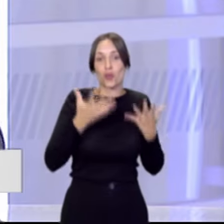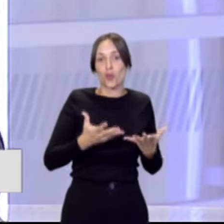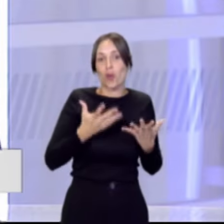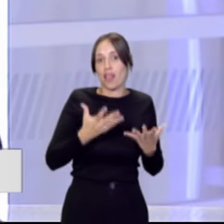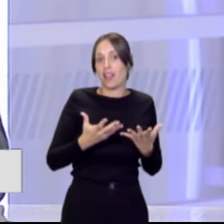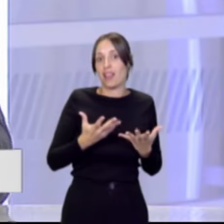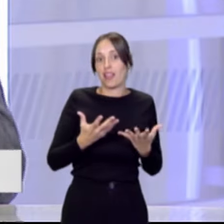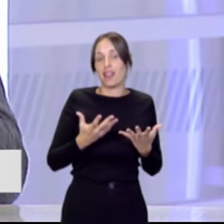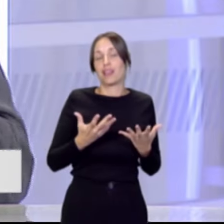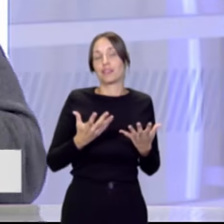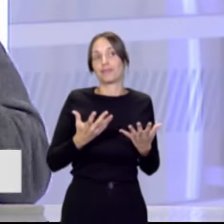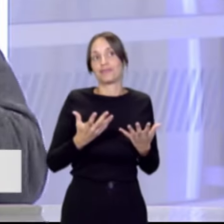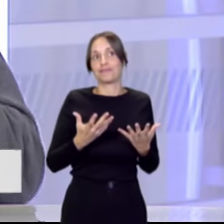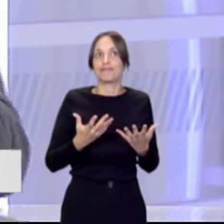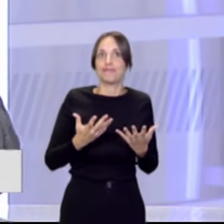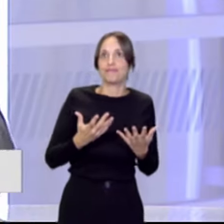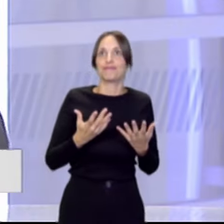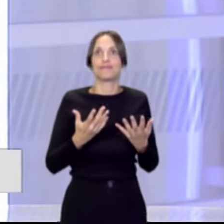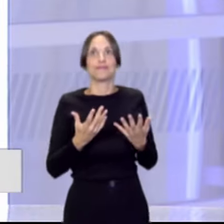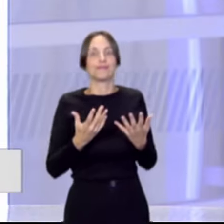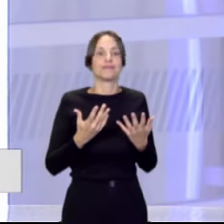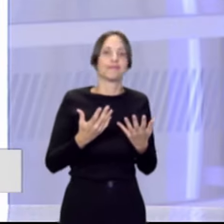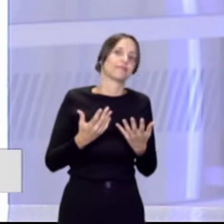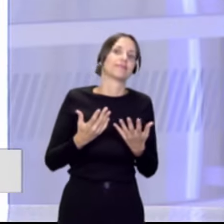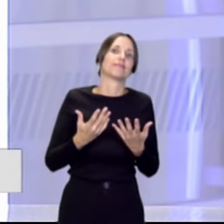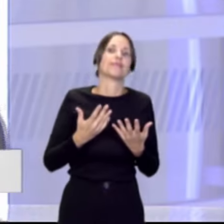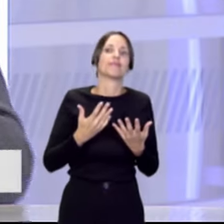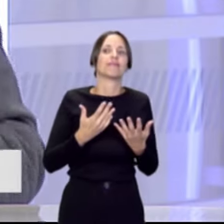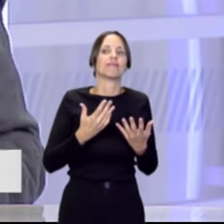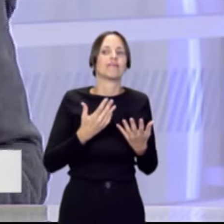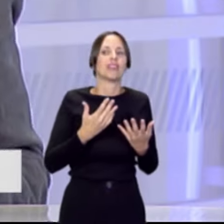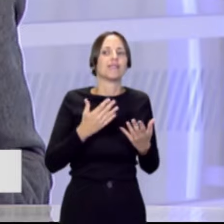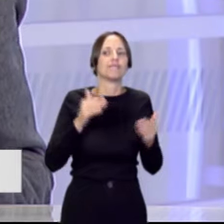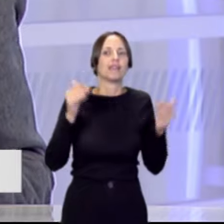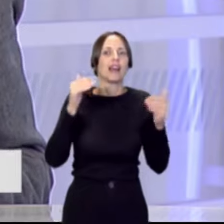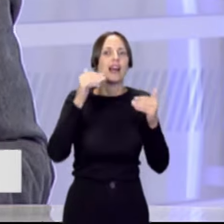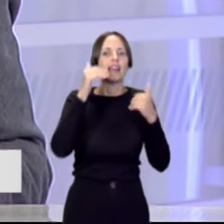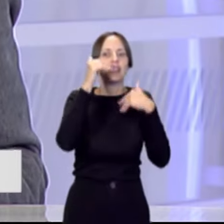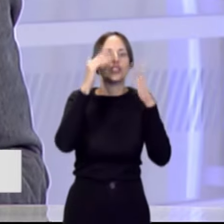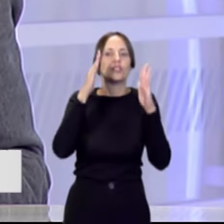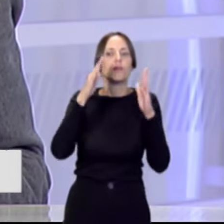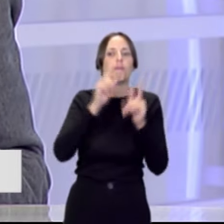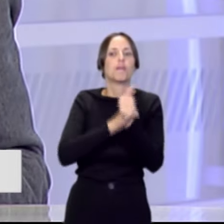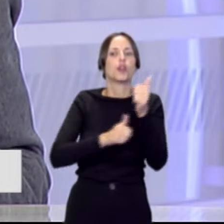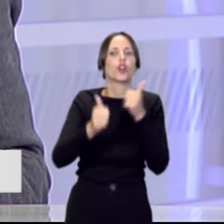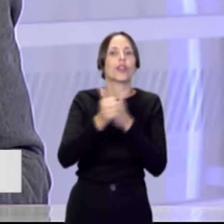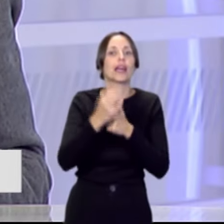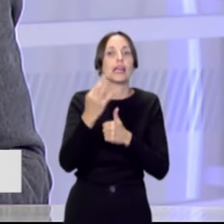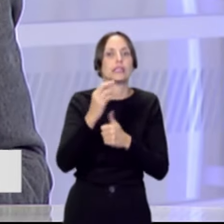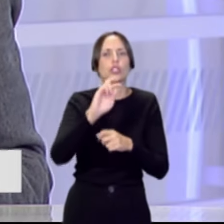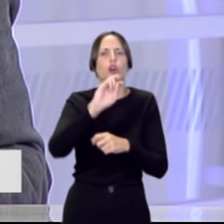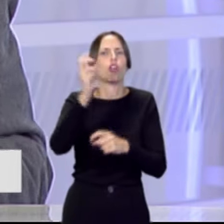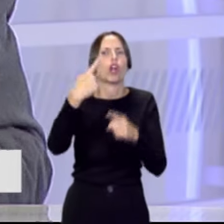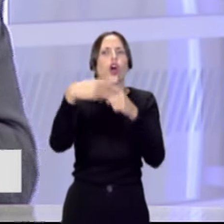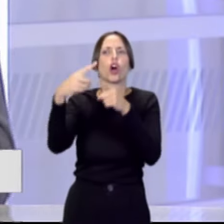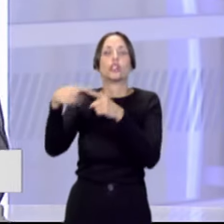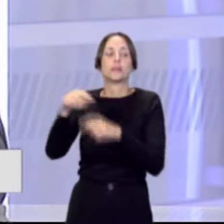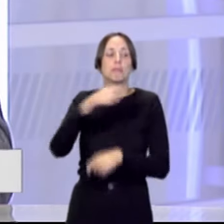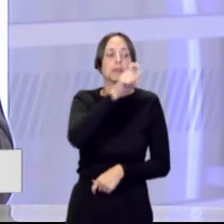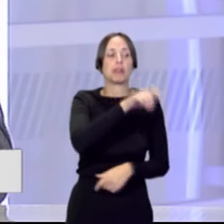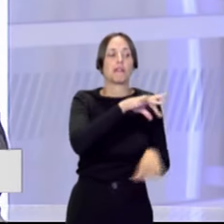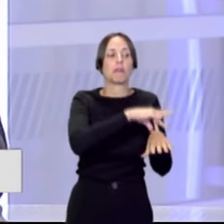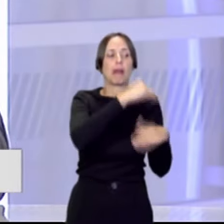mucho más implicada en hacer otras cosas que en cuidar a un enfermo, y habitualmente esto es de un enfermo. A